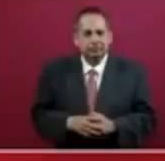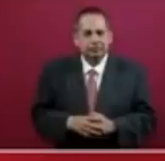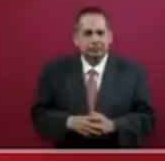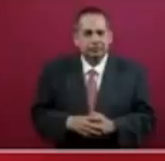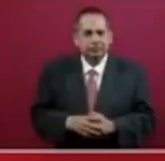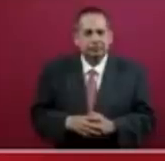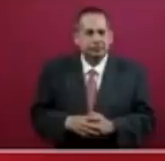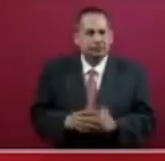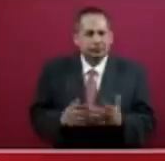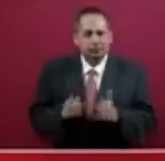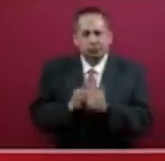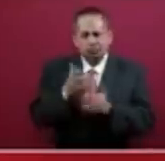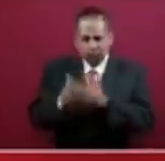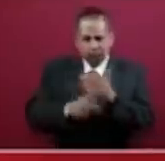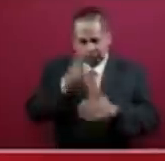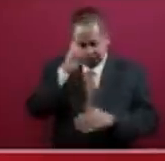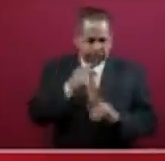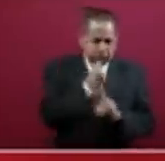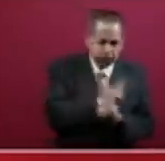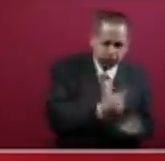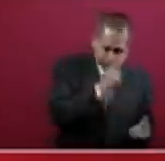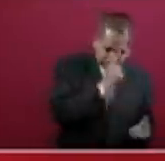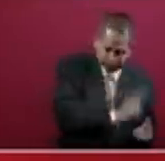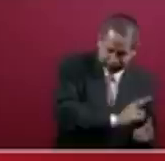Con todo respeto a los niños también,